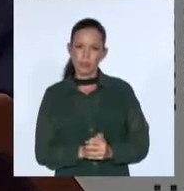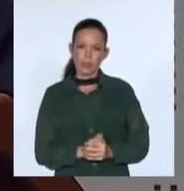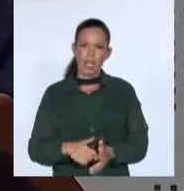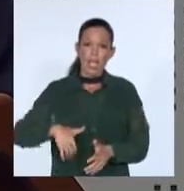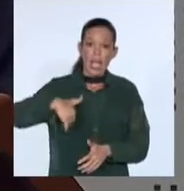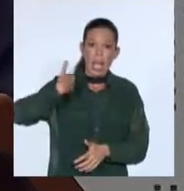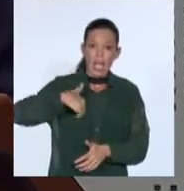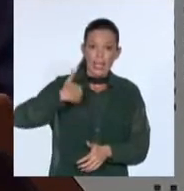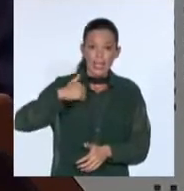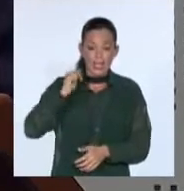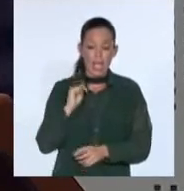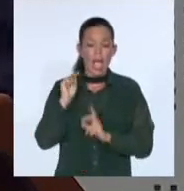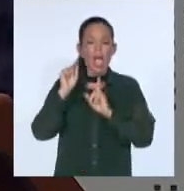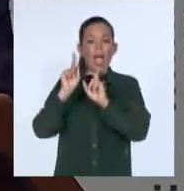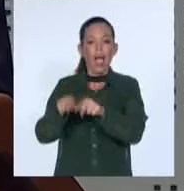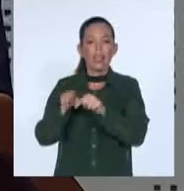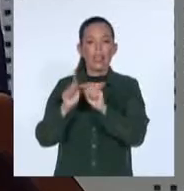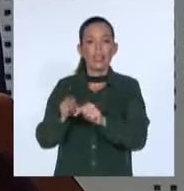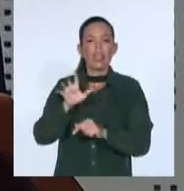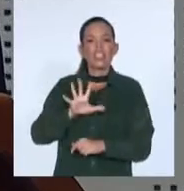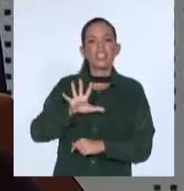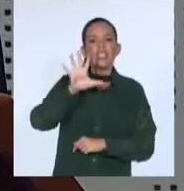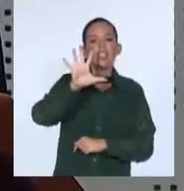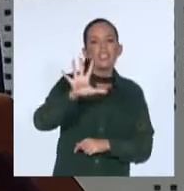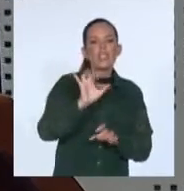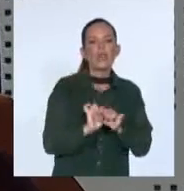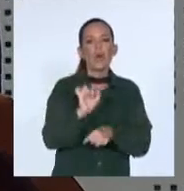tener 5 premios Nobel